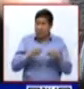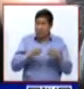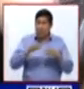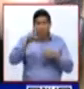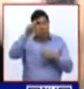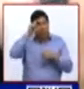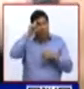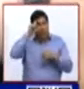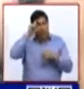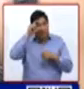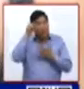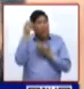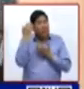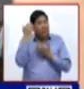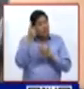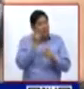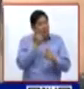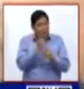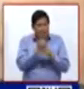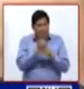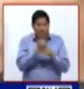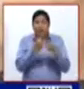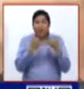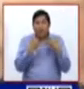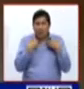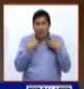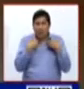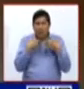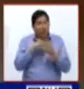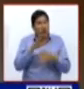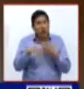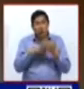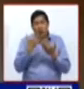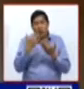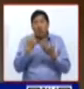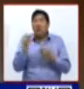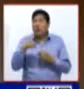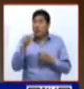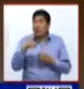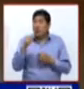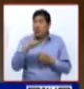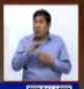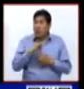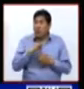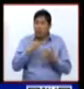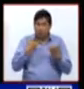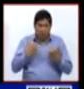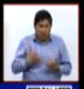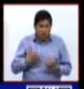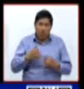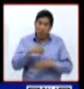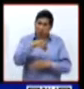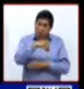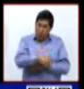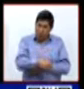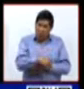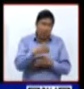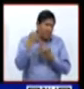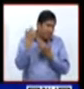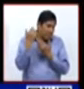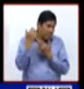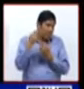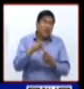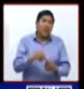de la luna y estás esperando el momento ideal para tener esa imagen que todos esperamos. Así es, hoy es una noche bastante especial